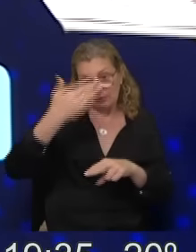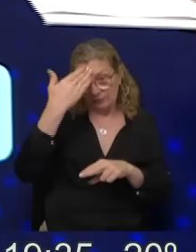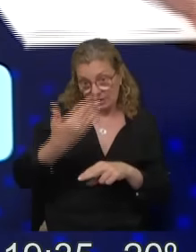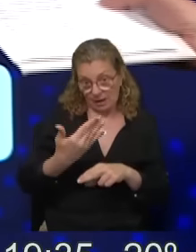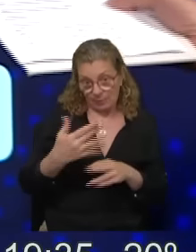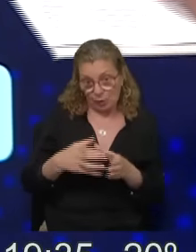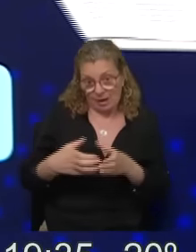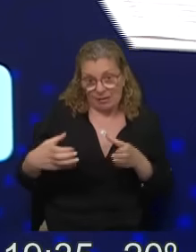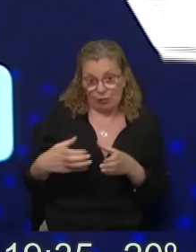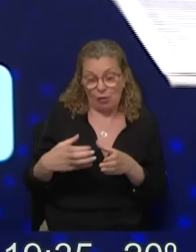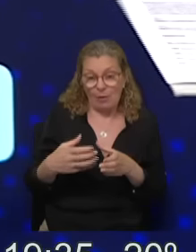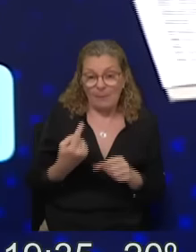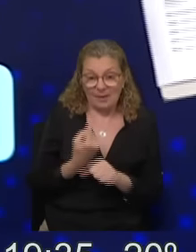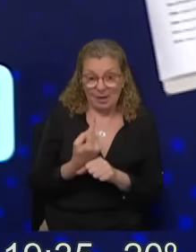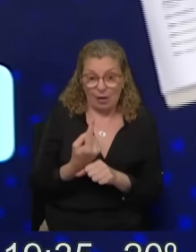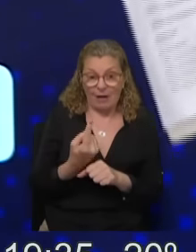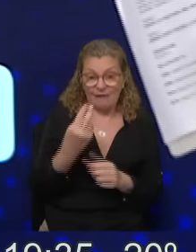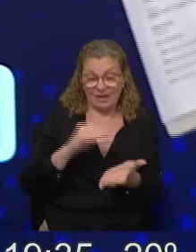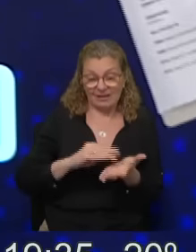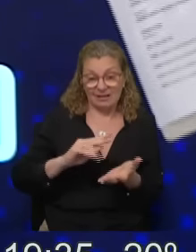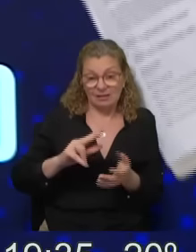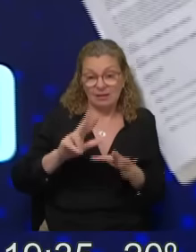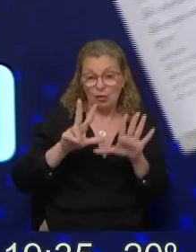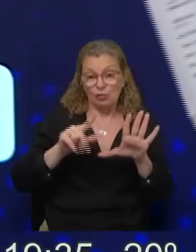crecimiento, mira, de primera a segunda vuelta de